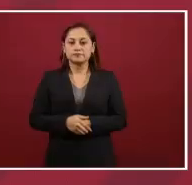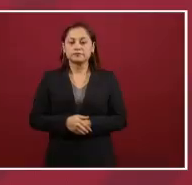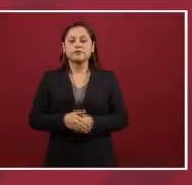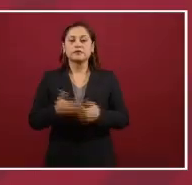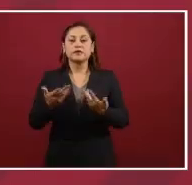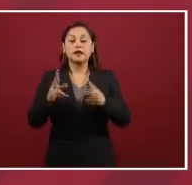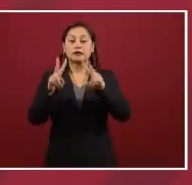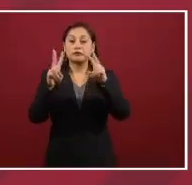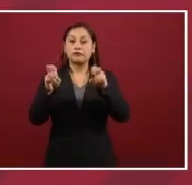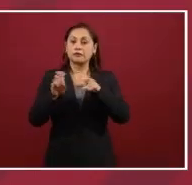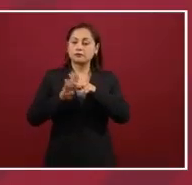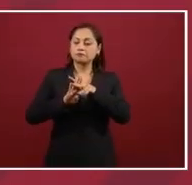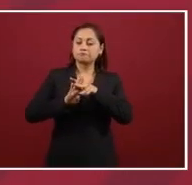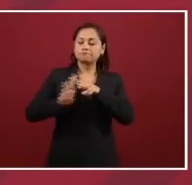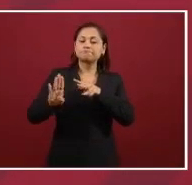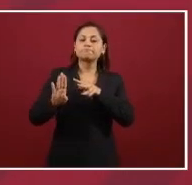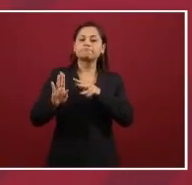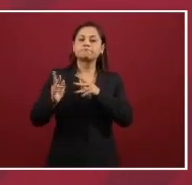migratorio